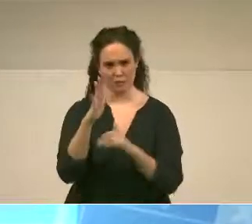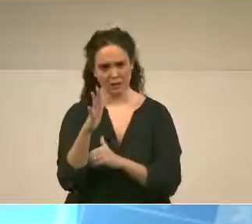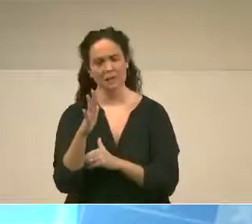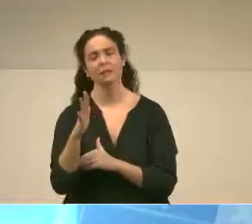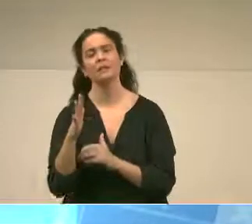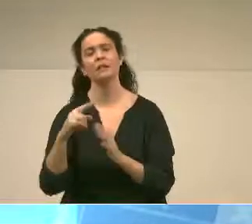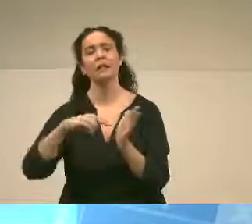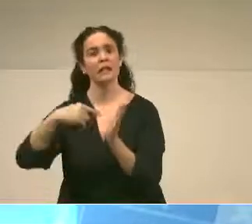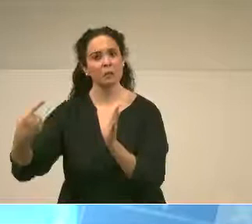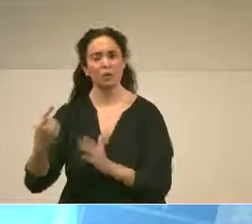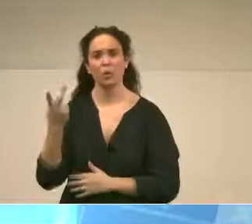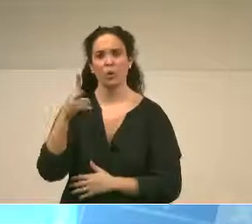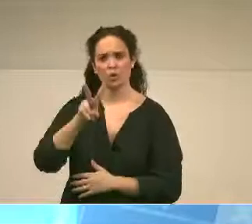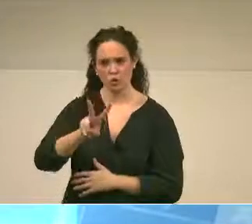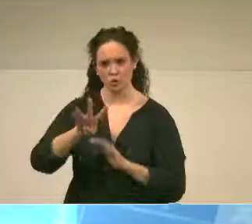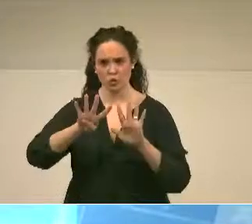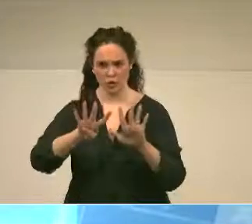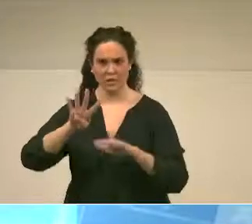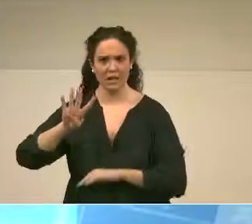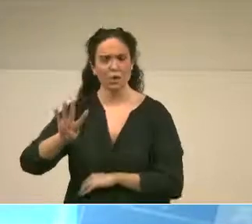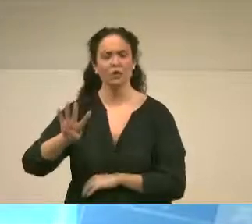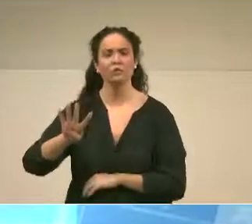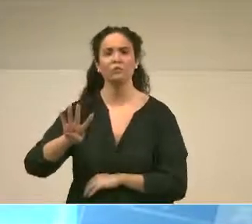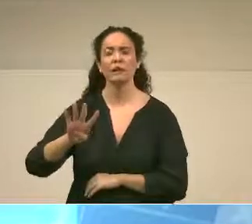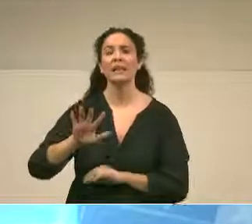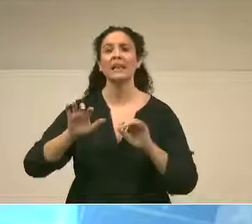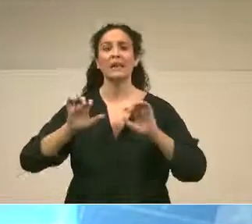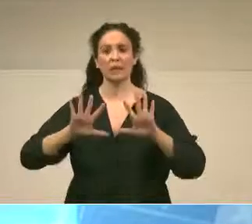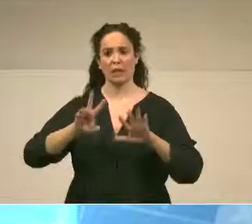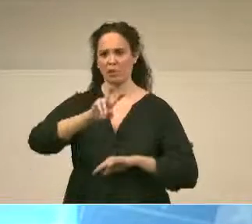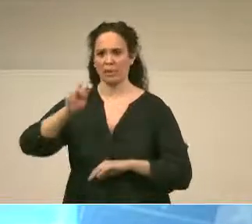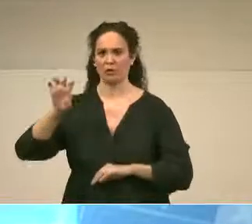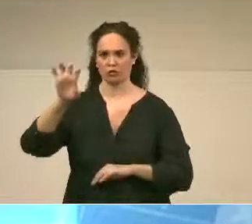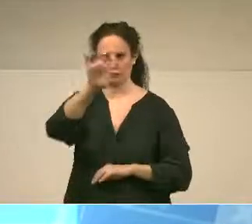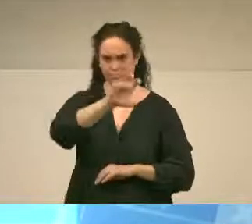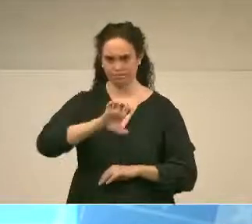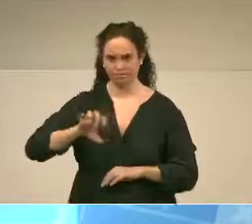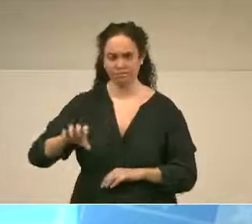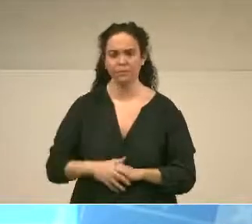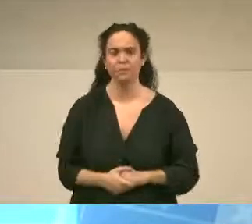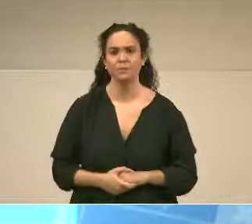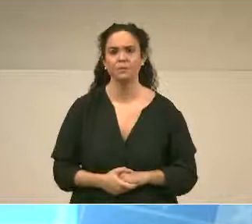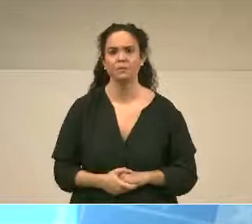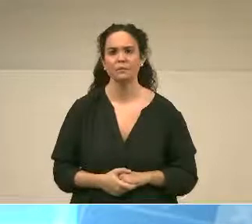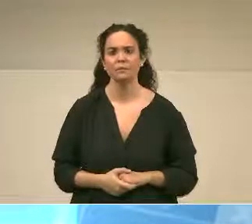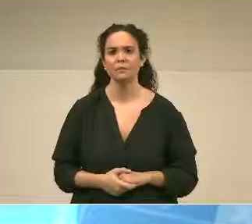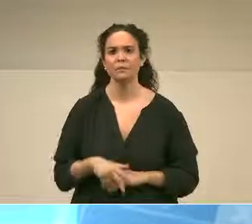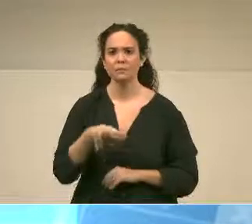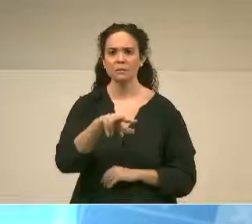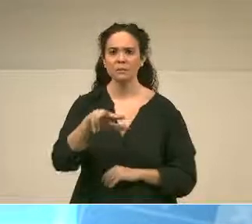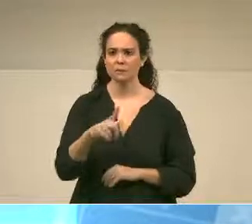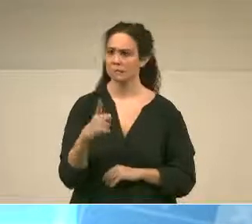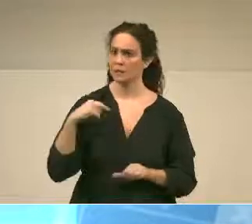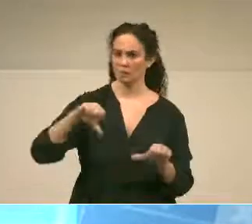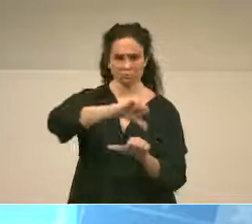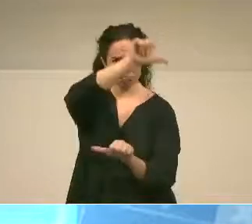249 Gipuzkoan, eta 10 beste erkidego edo jatorri batzuetatkoak. Durante la jornada de